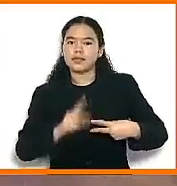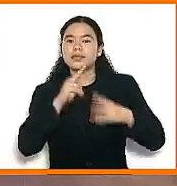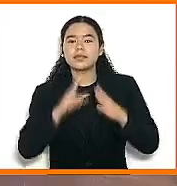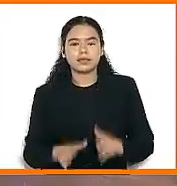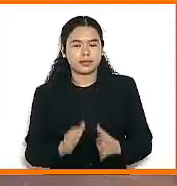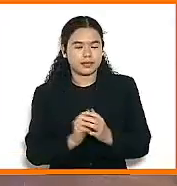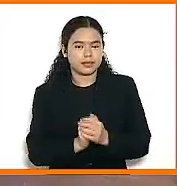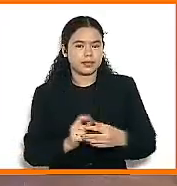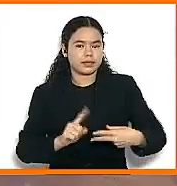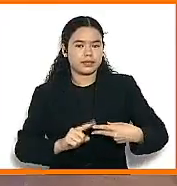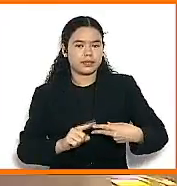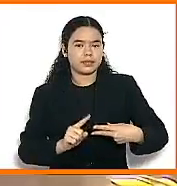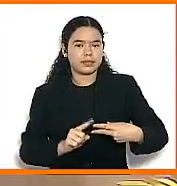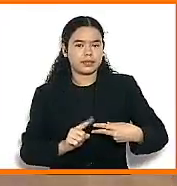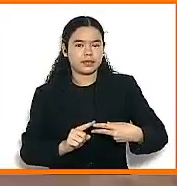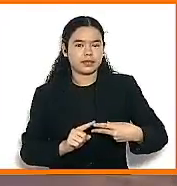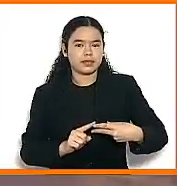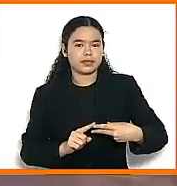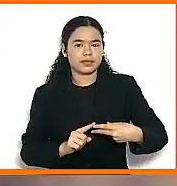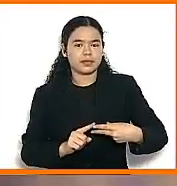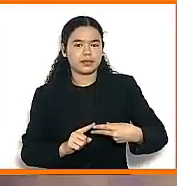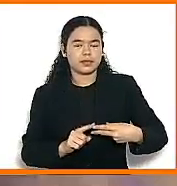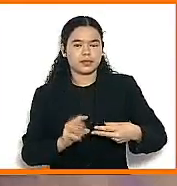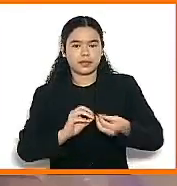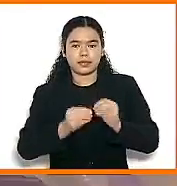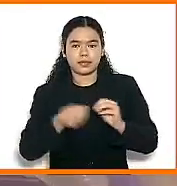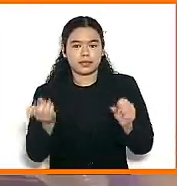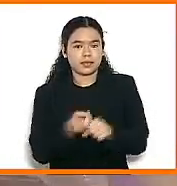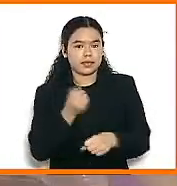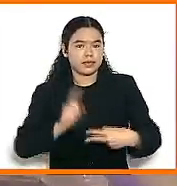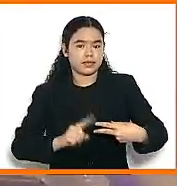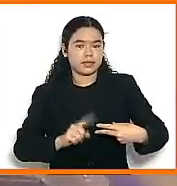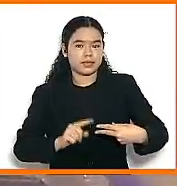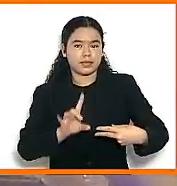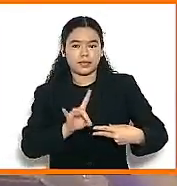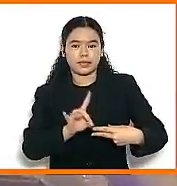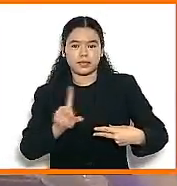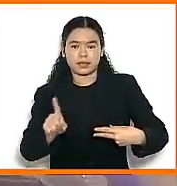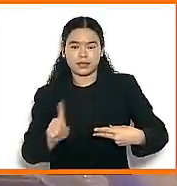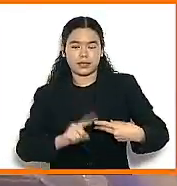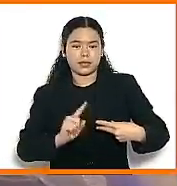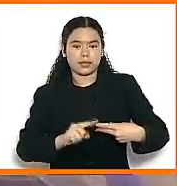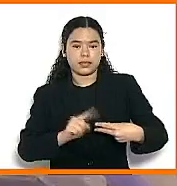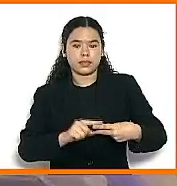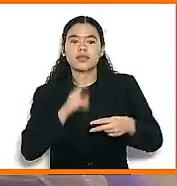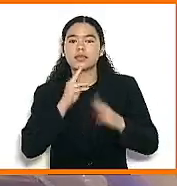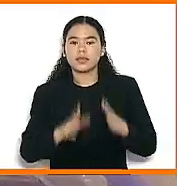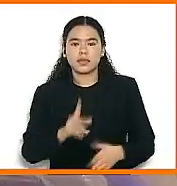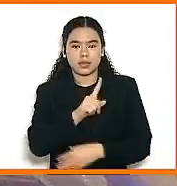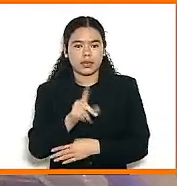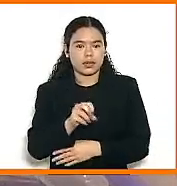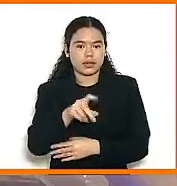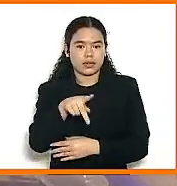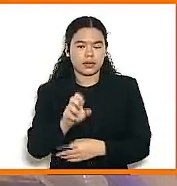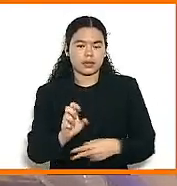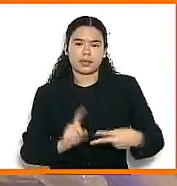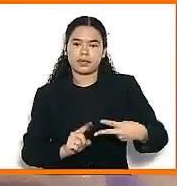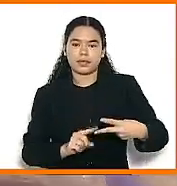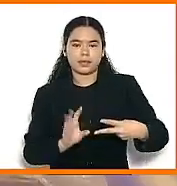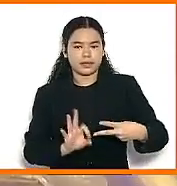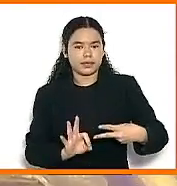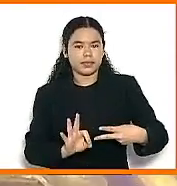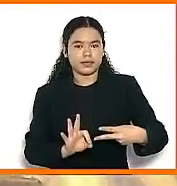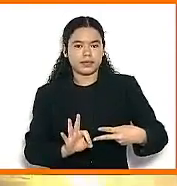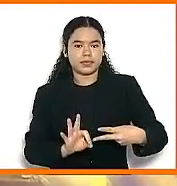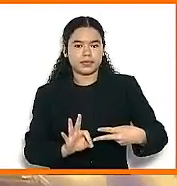catrachada. Número favorecido 81 con su catrachada. Sope segundo número favorecido. Su primer dígito es el 9.